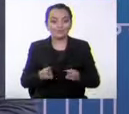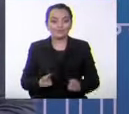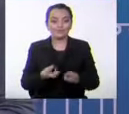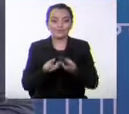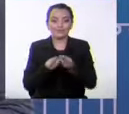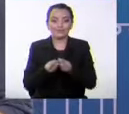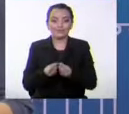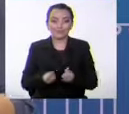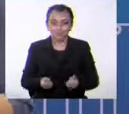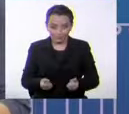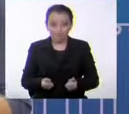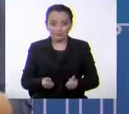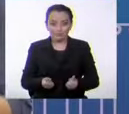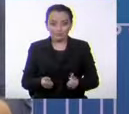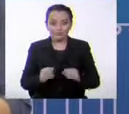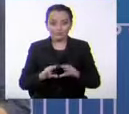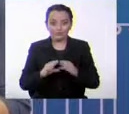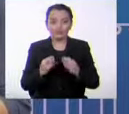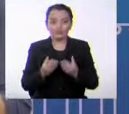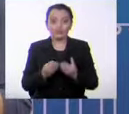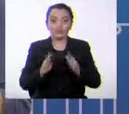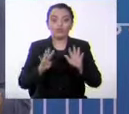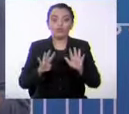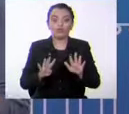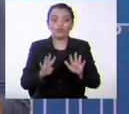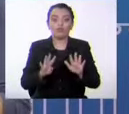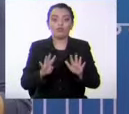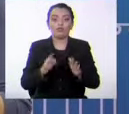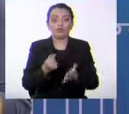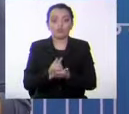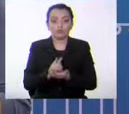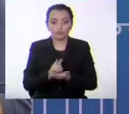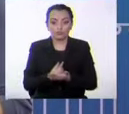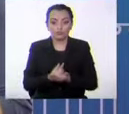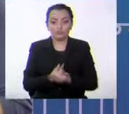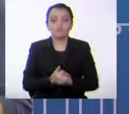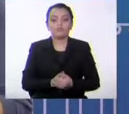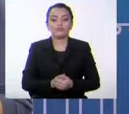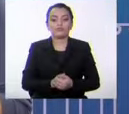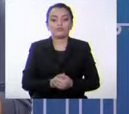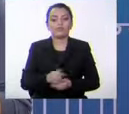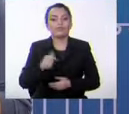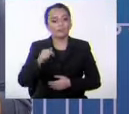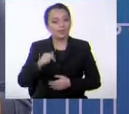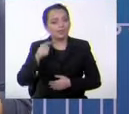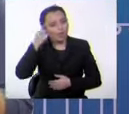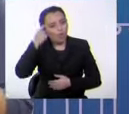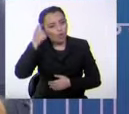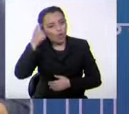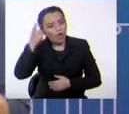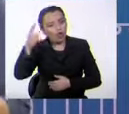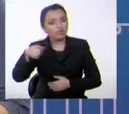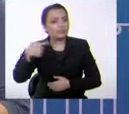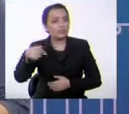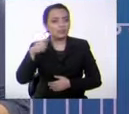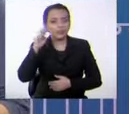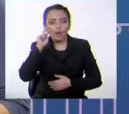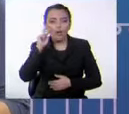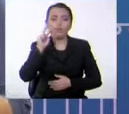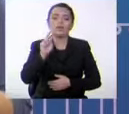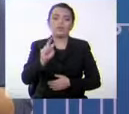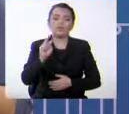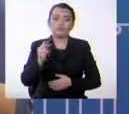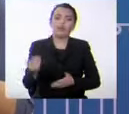para 9º grado. Es importante recordar que esta teleclase siempre queda disponible para todos ustedes a través de los medios digitales